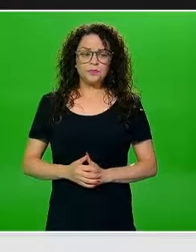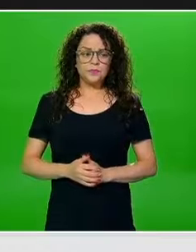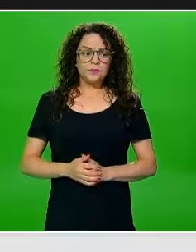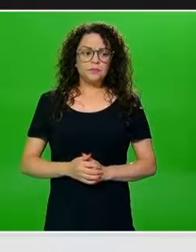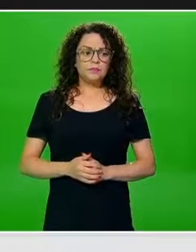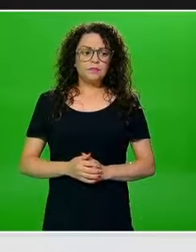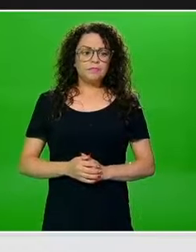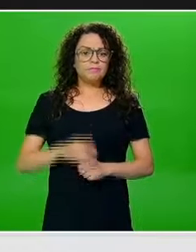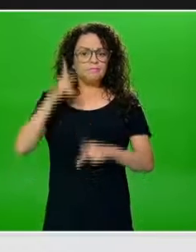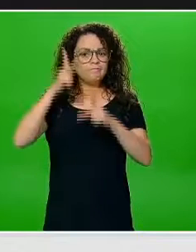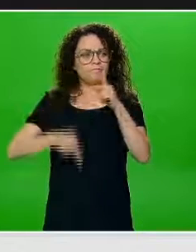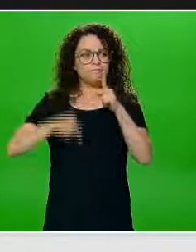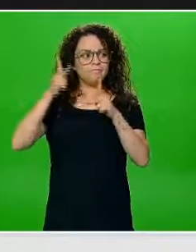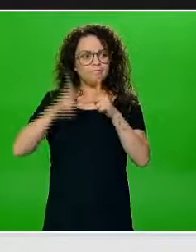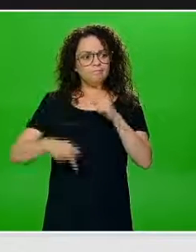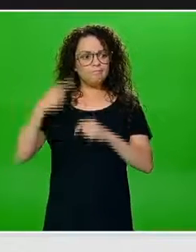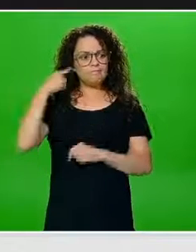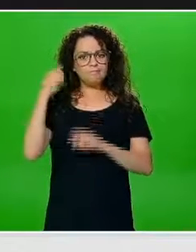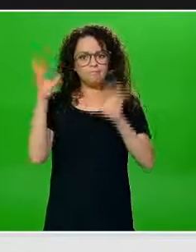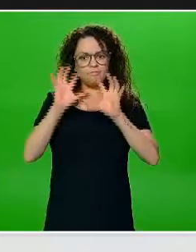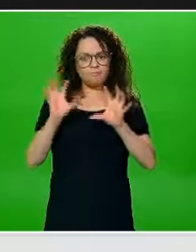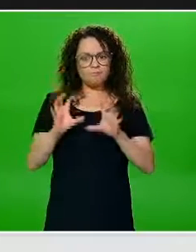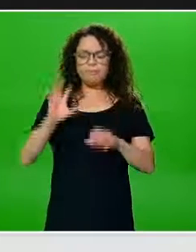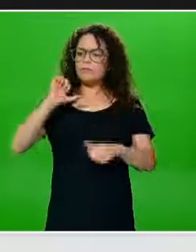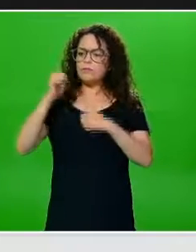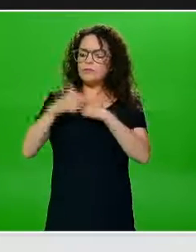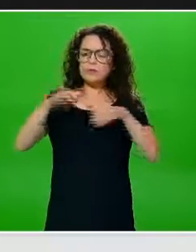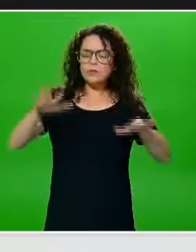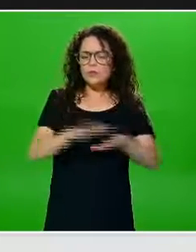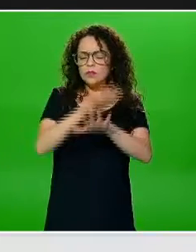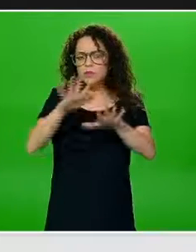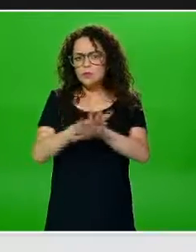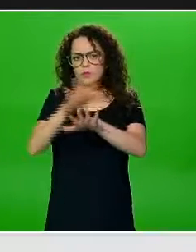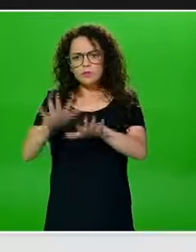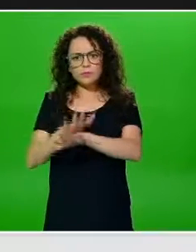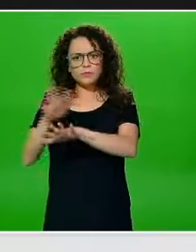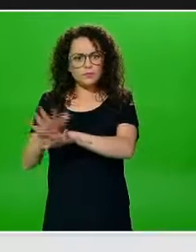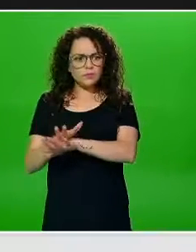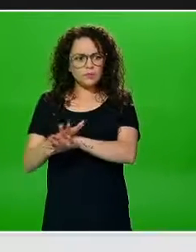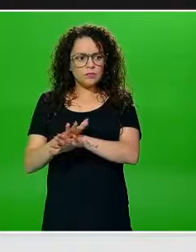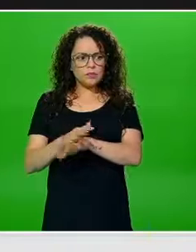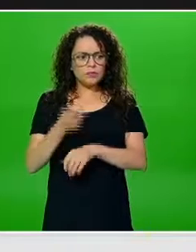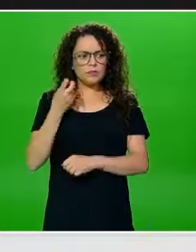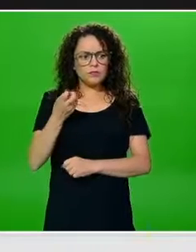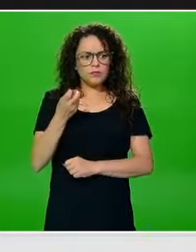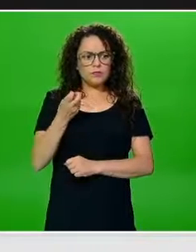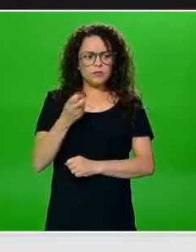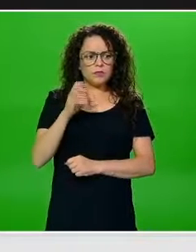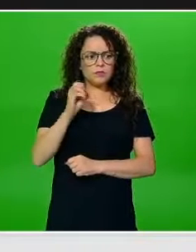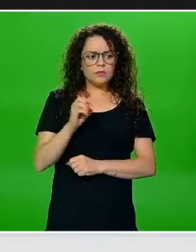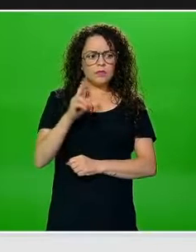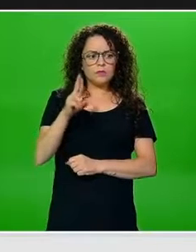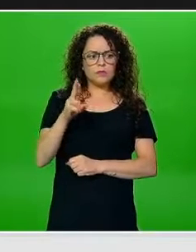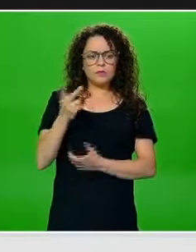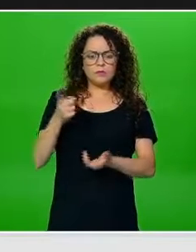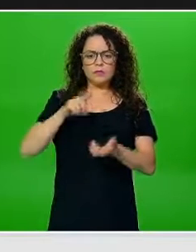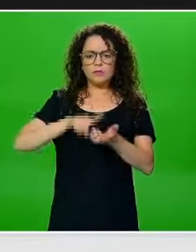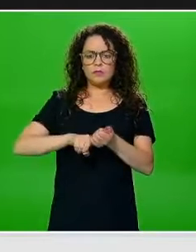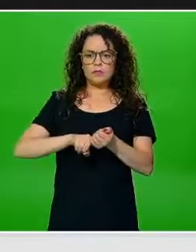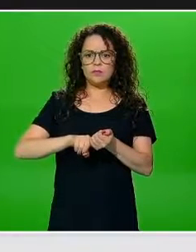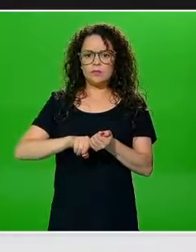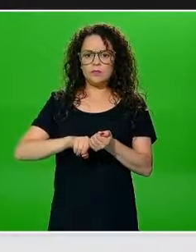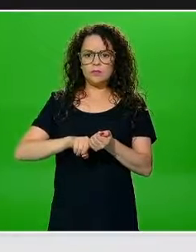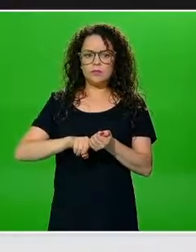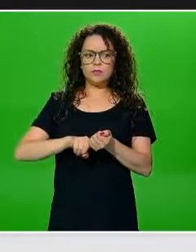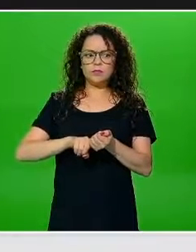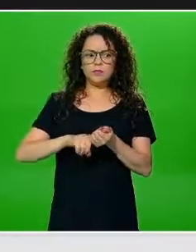Si hay algo que haya cambiado o que vaya a cambiar a partir de esta situación de pandemia. Si ustedes están trabajando